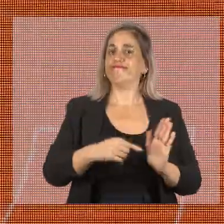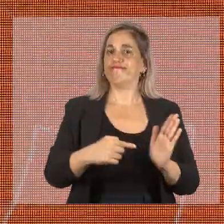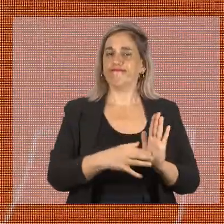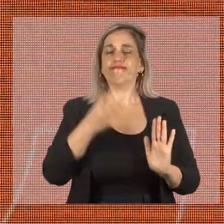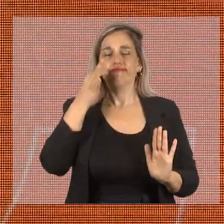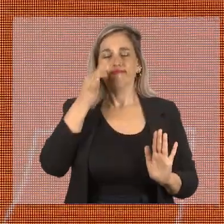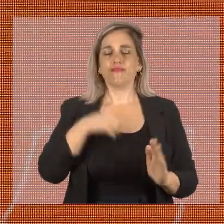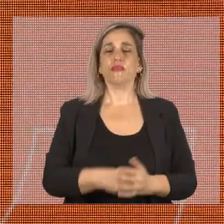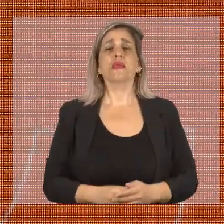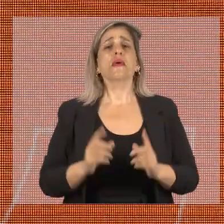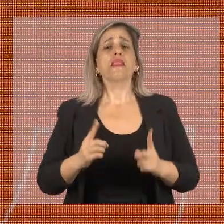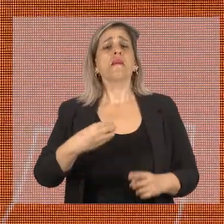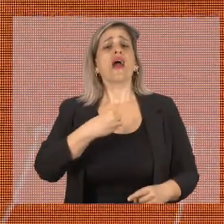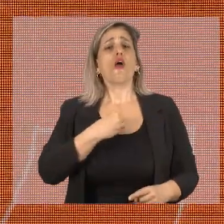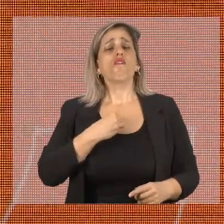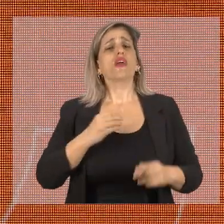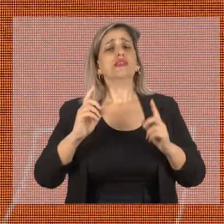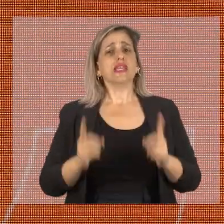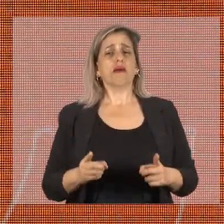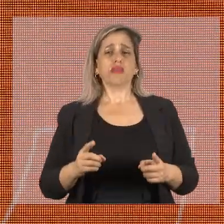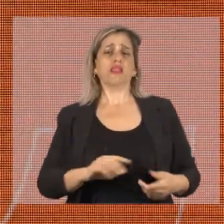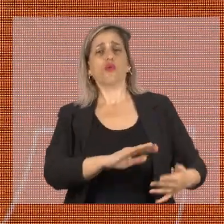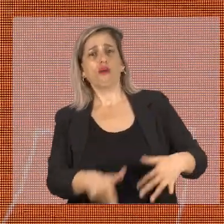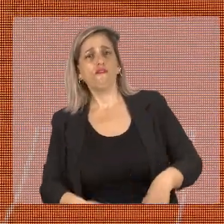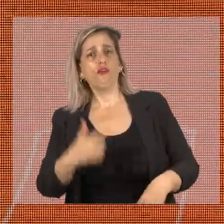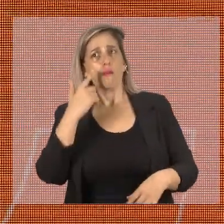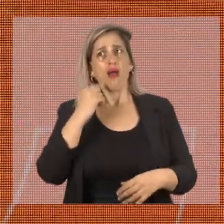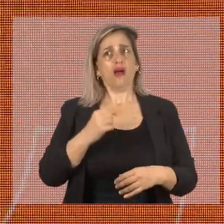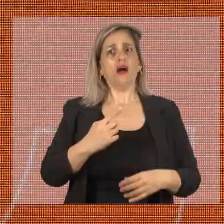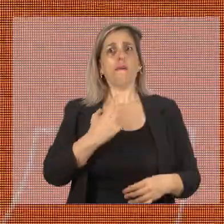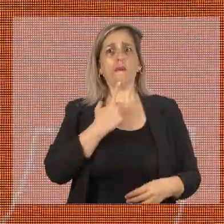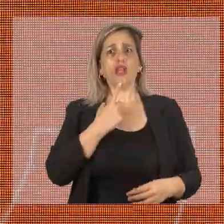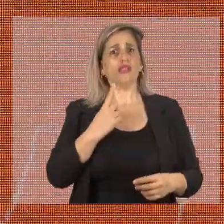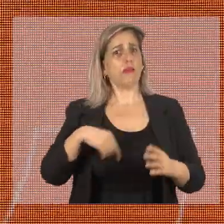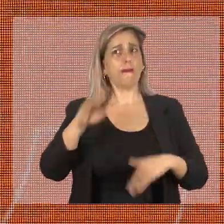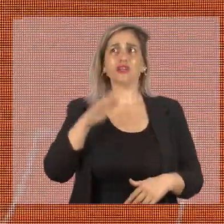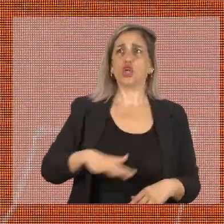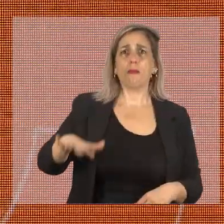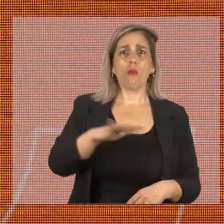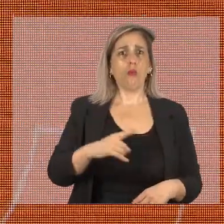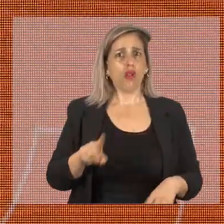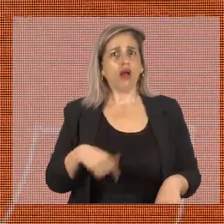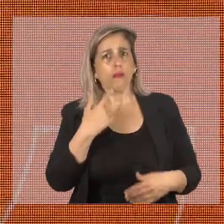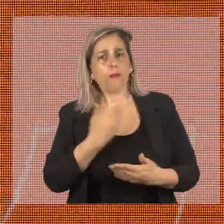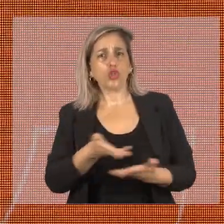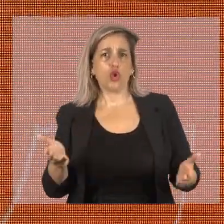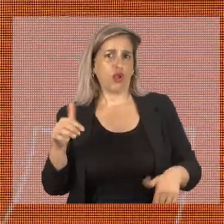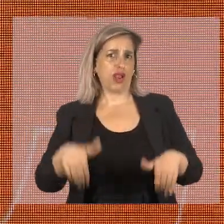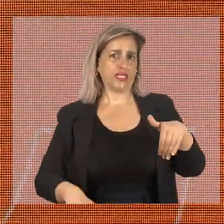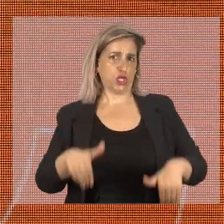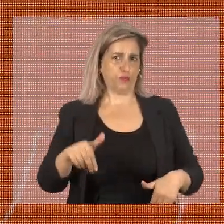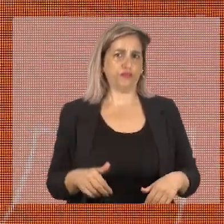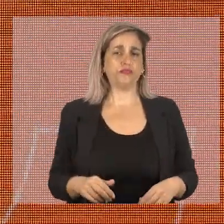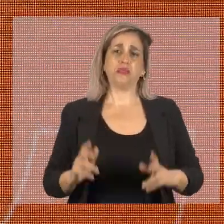Y la confianza también tiene un correlato político, porque la mayoría popular se expresó en la